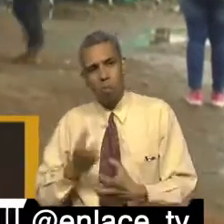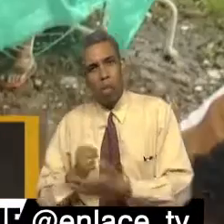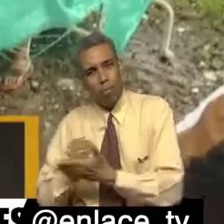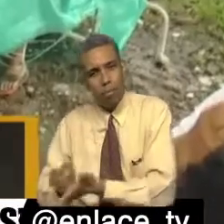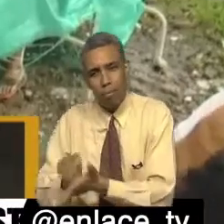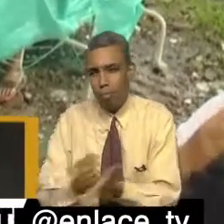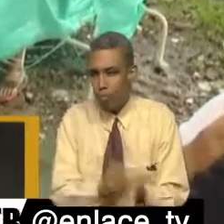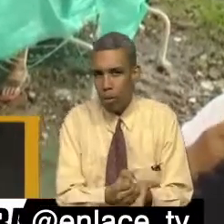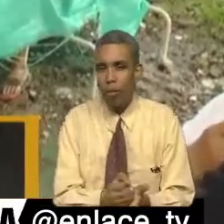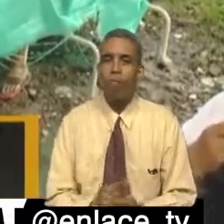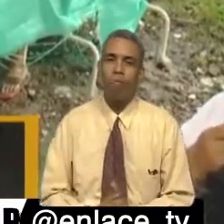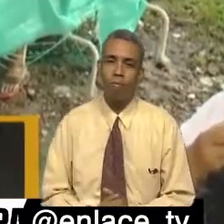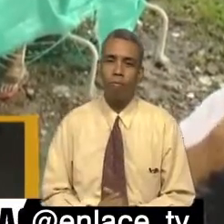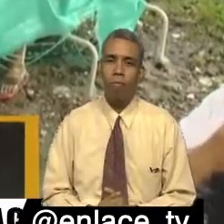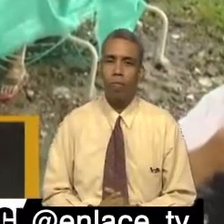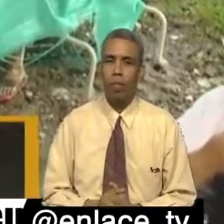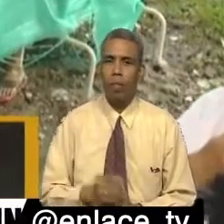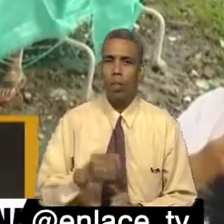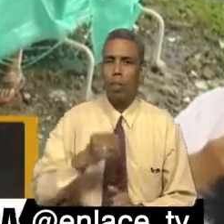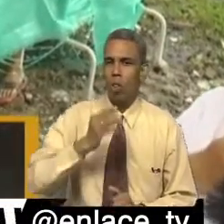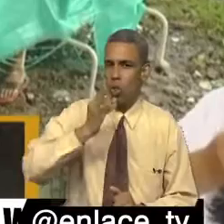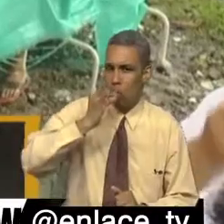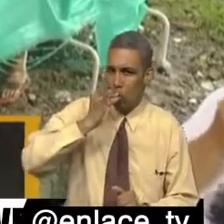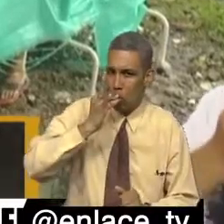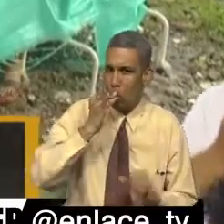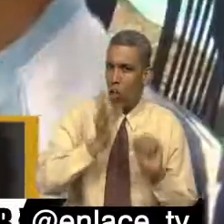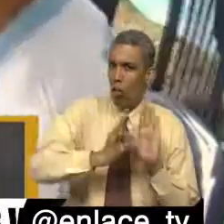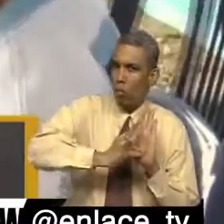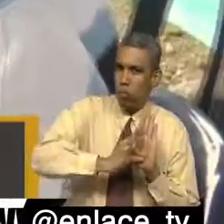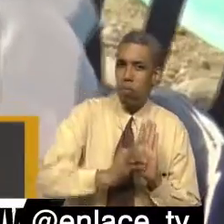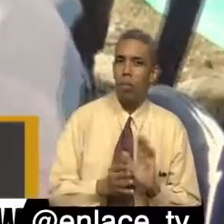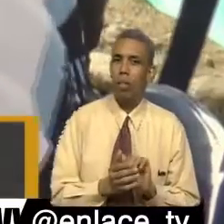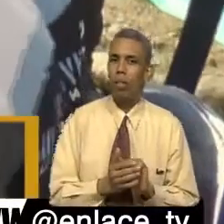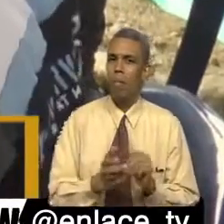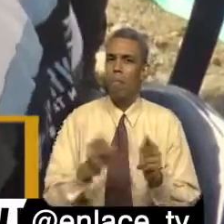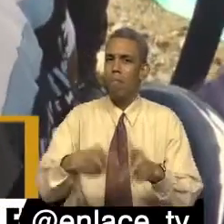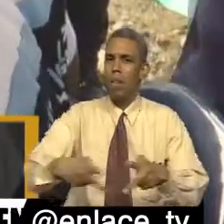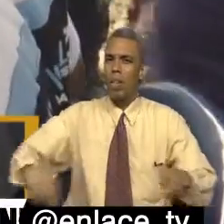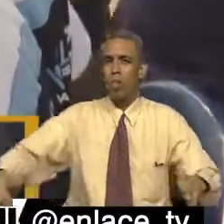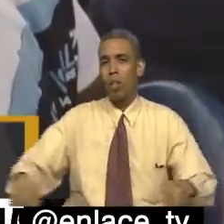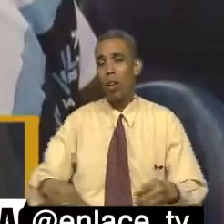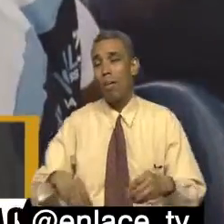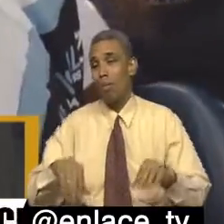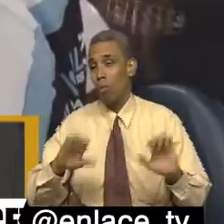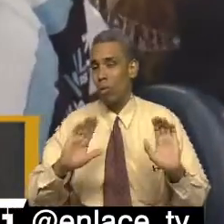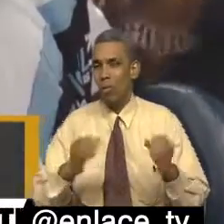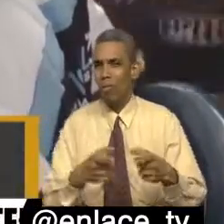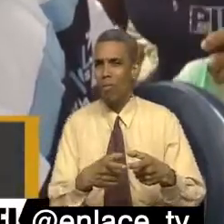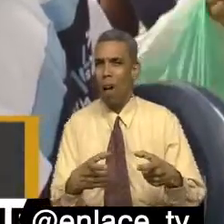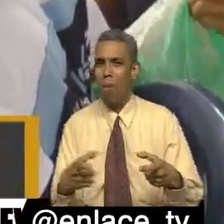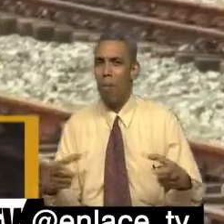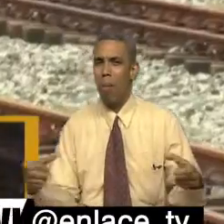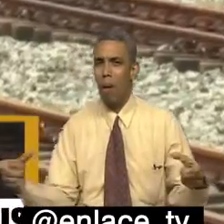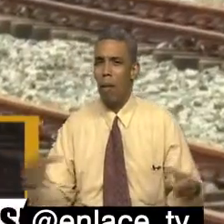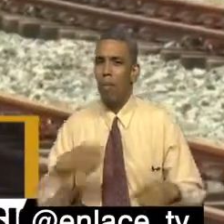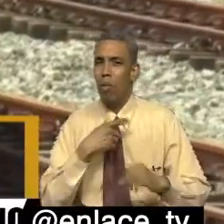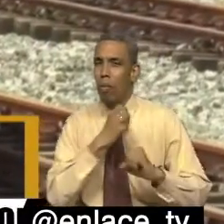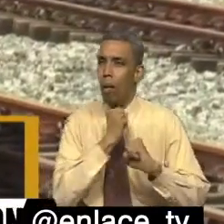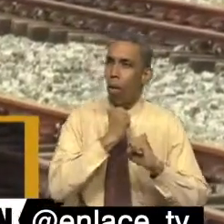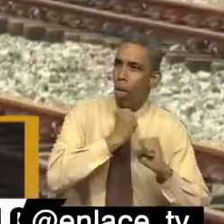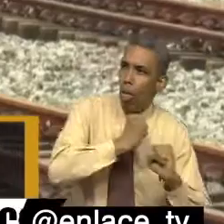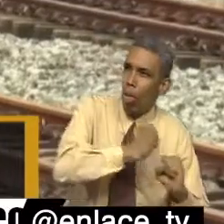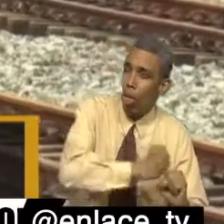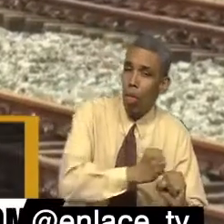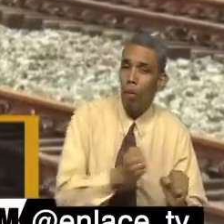para ellos. El consumo de drogas y las pocas oportunidades hace que en Barranca Bermeja se viva esta realidad, donde personas tienen que vivir bajo